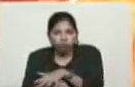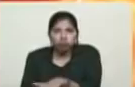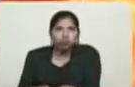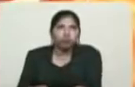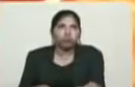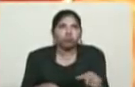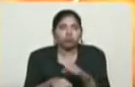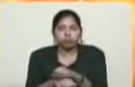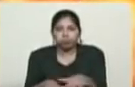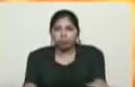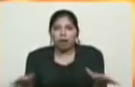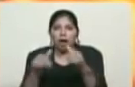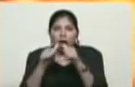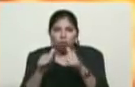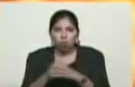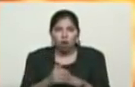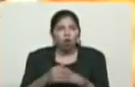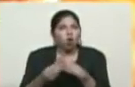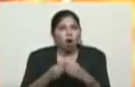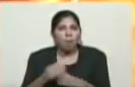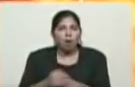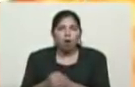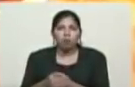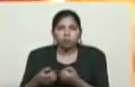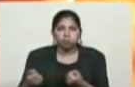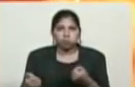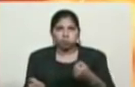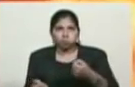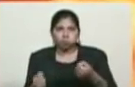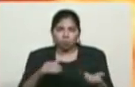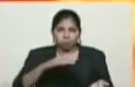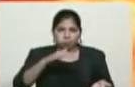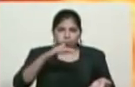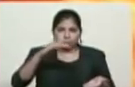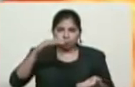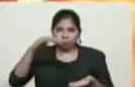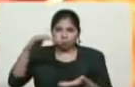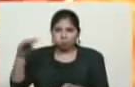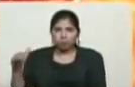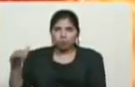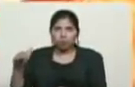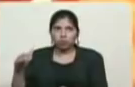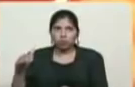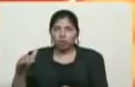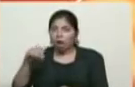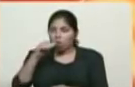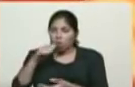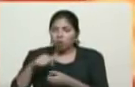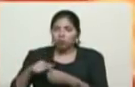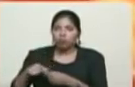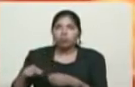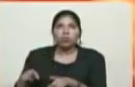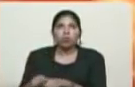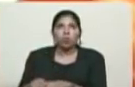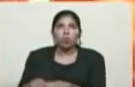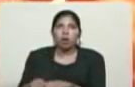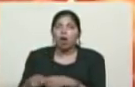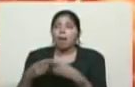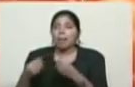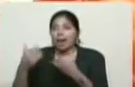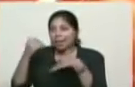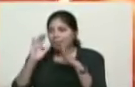la atención con externas cisternas que nos ha permitido en primer lugar atender de manera